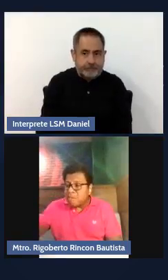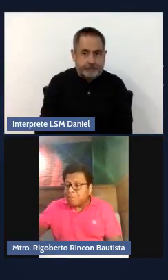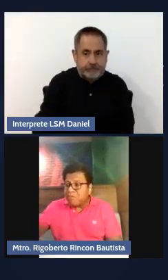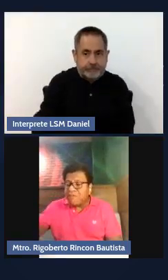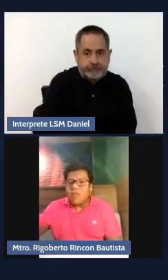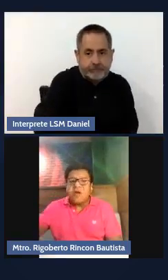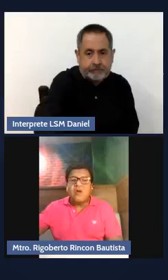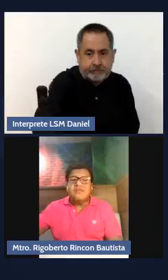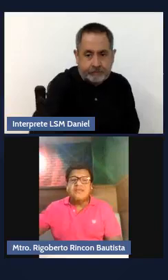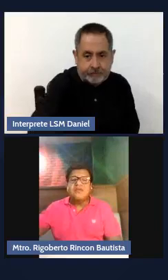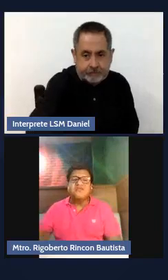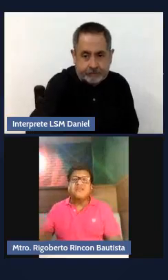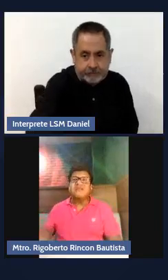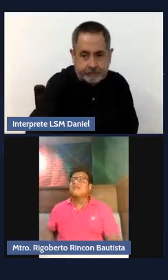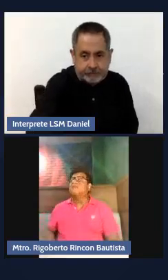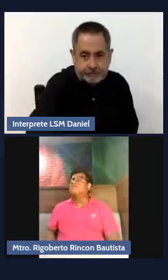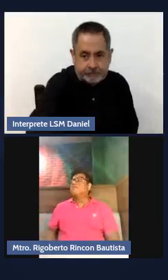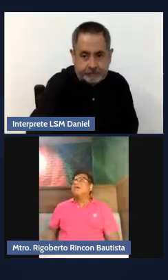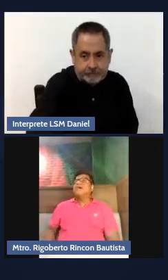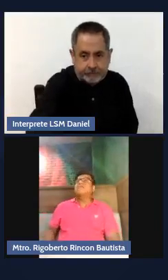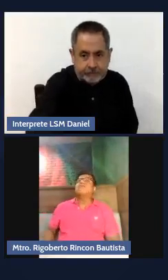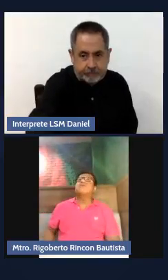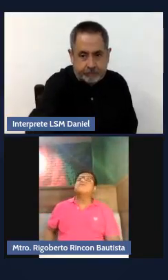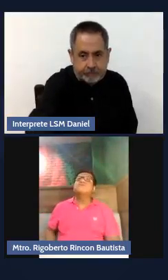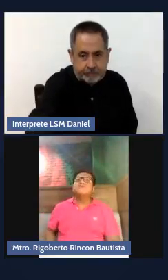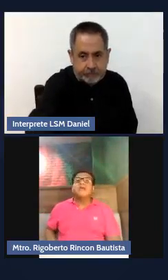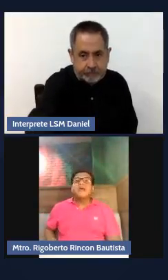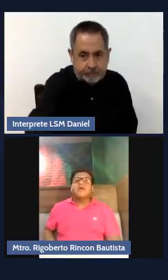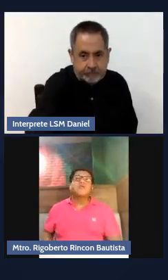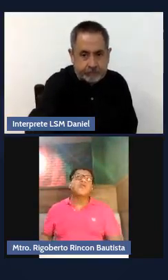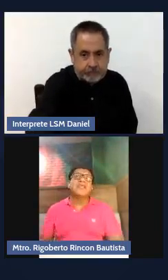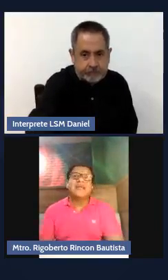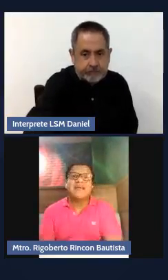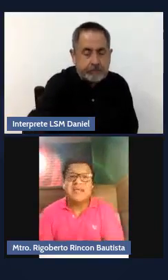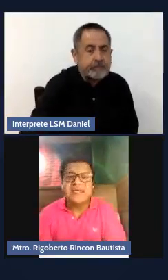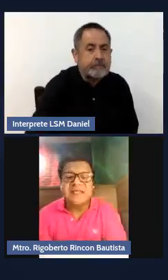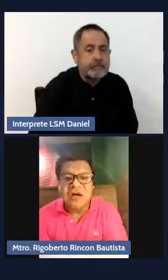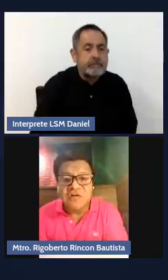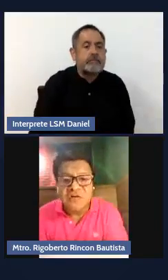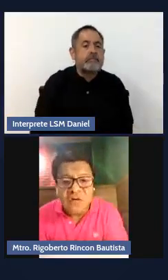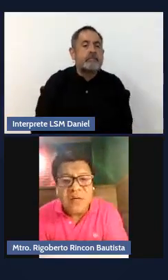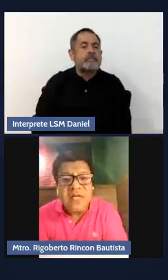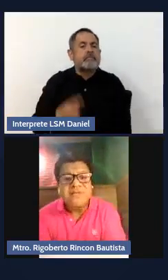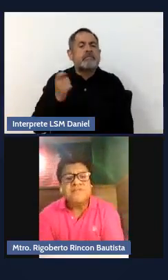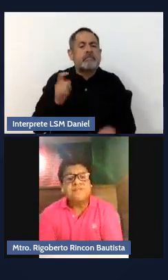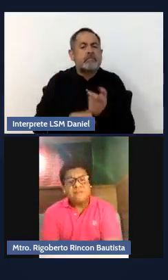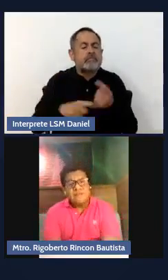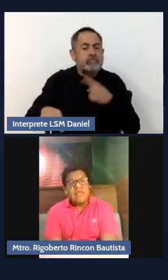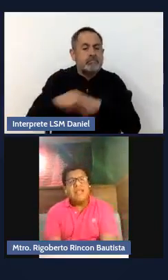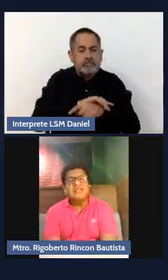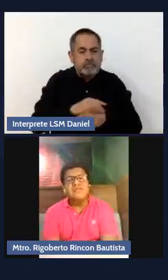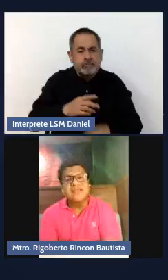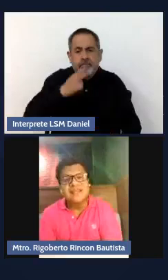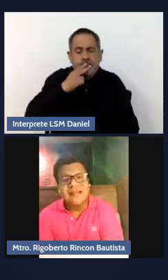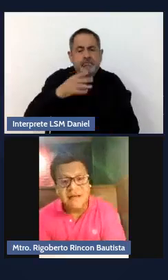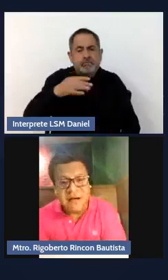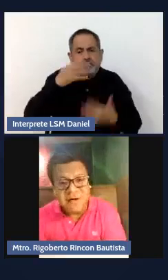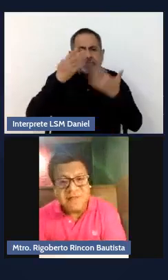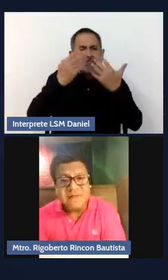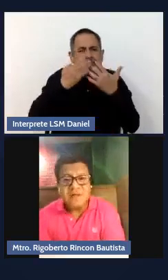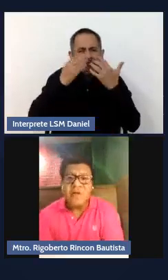¿Cuál es el coste que tenemos que pagar todos o todas aquellas que consumen la sustancia del tabaco?